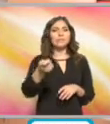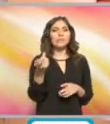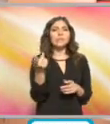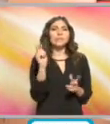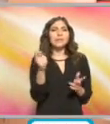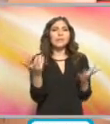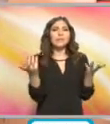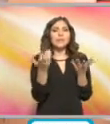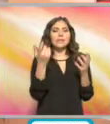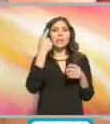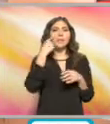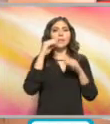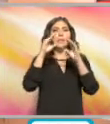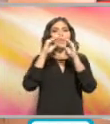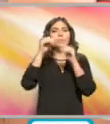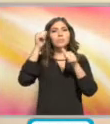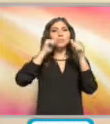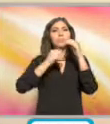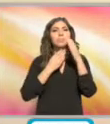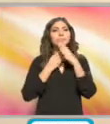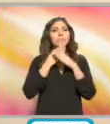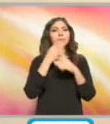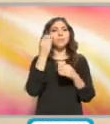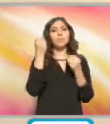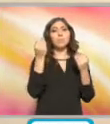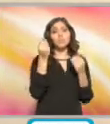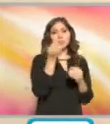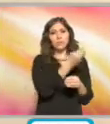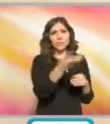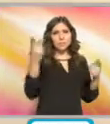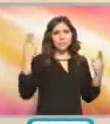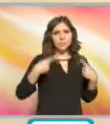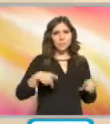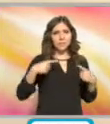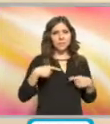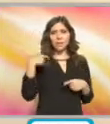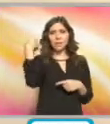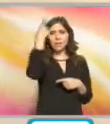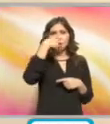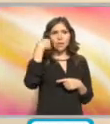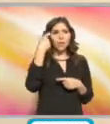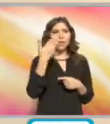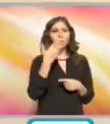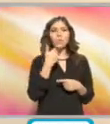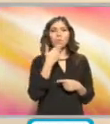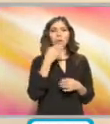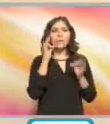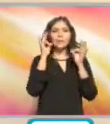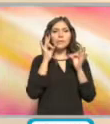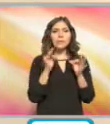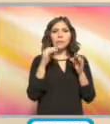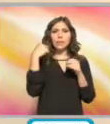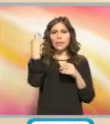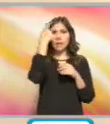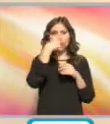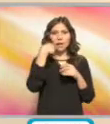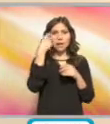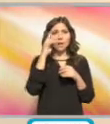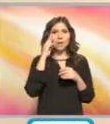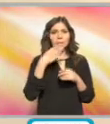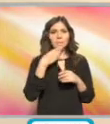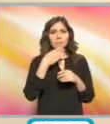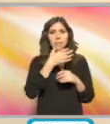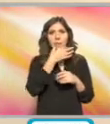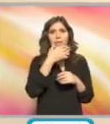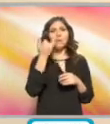hace? Aquí lo que sucede es que, por ejemplo, muchas personas estéticamente no tienen una definición adecuada del mentón. Se